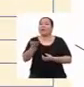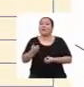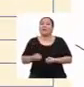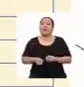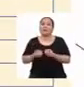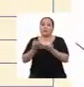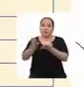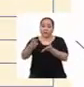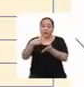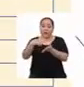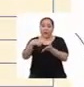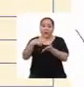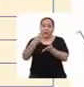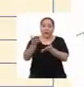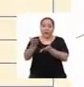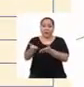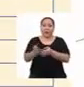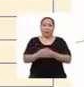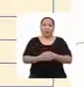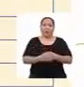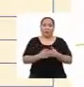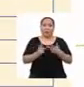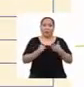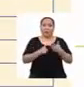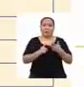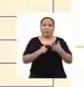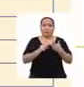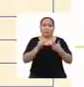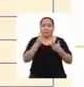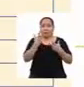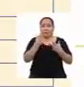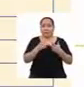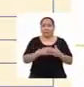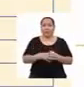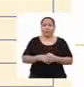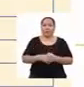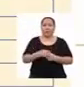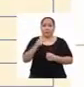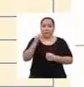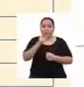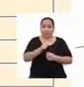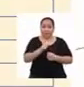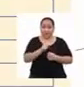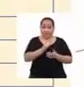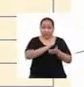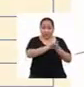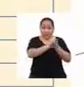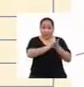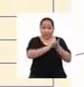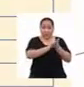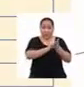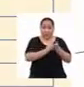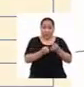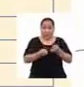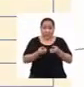dirigido el texto. 3. ¿El texto está dirigido a